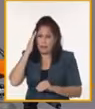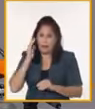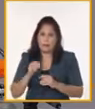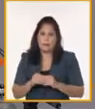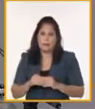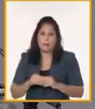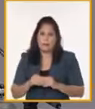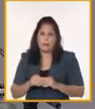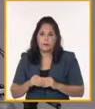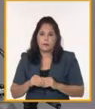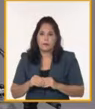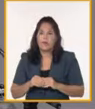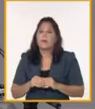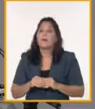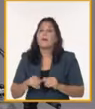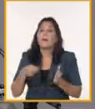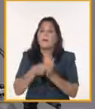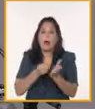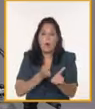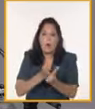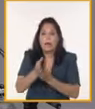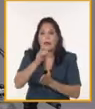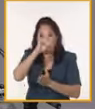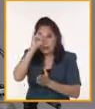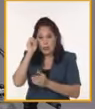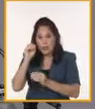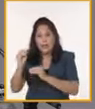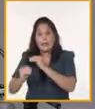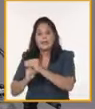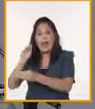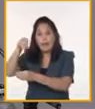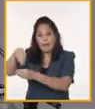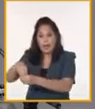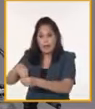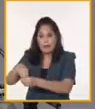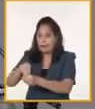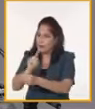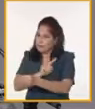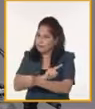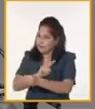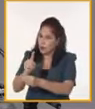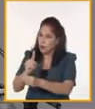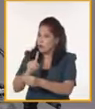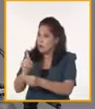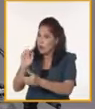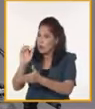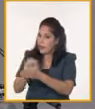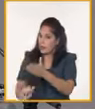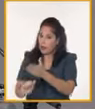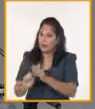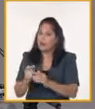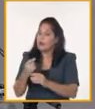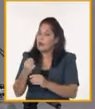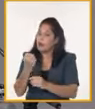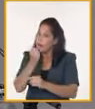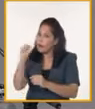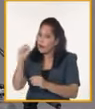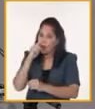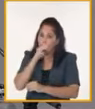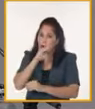en línea es el que es el pago en lí la transferencia es la que no le da el beneficio del descuento que también viola normas y